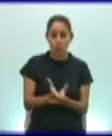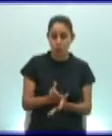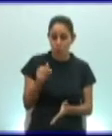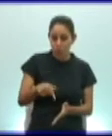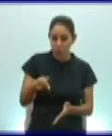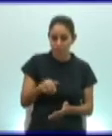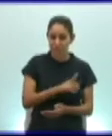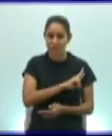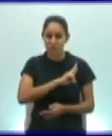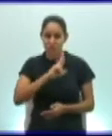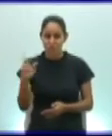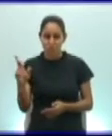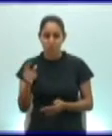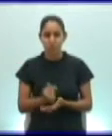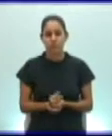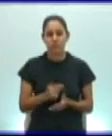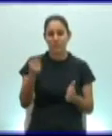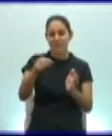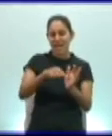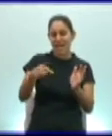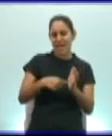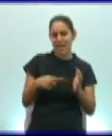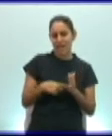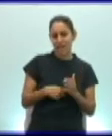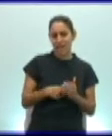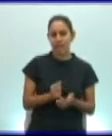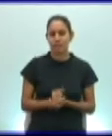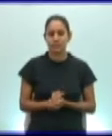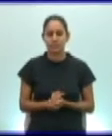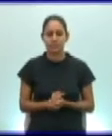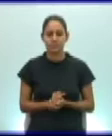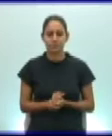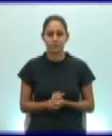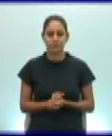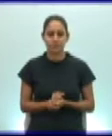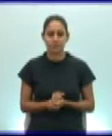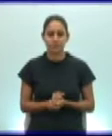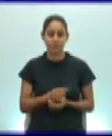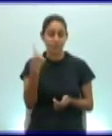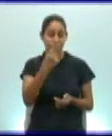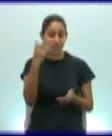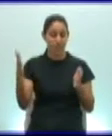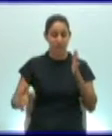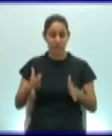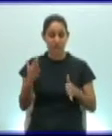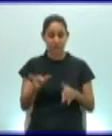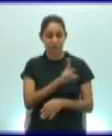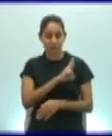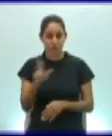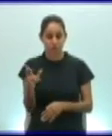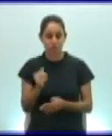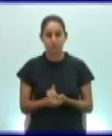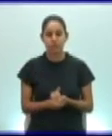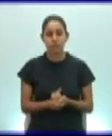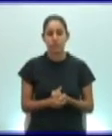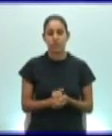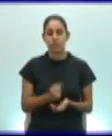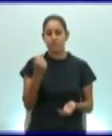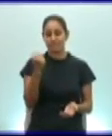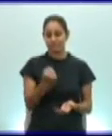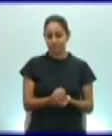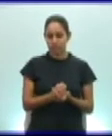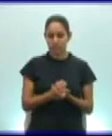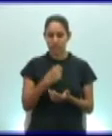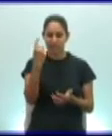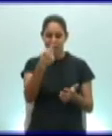democrático, popular, agrario, antiimperialista, la primera etapa de la revolución quedó demostrado el carácter de enemigo